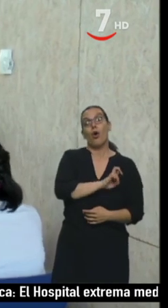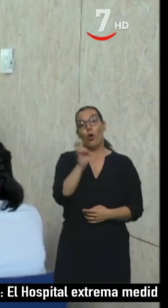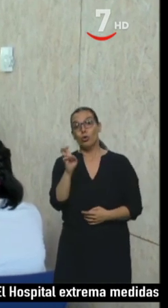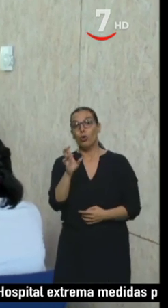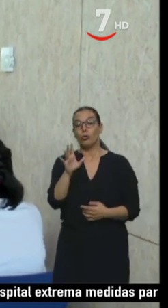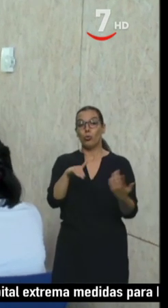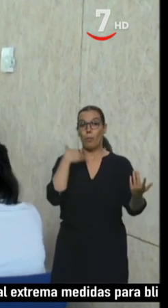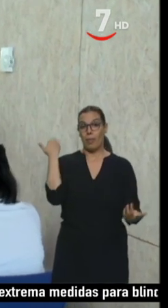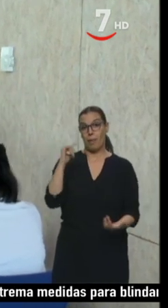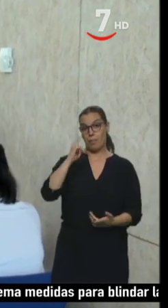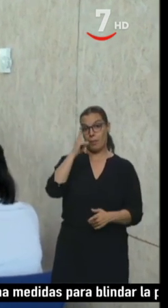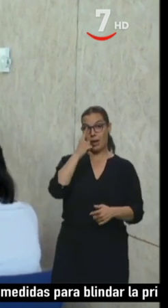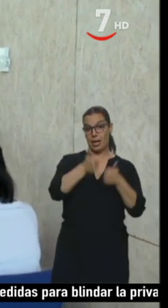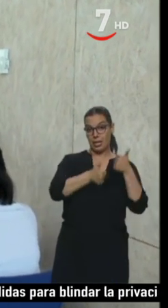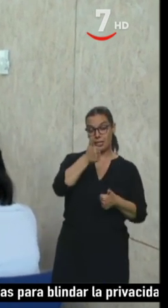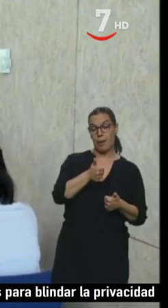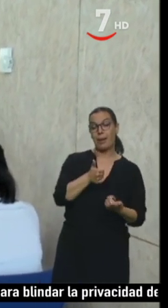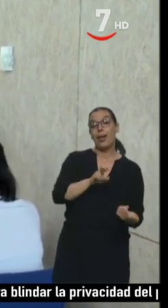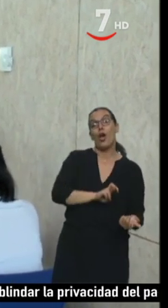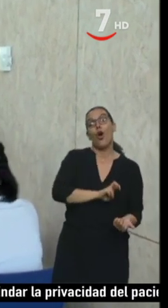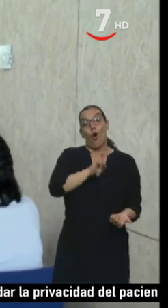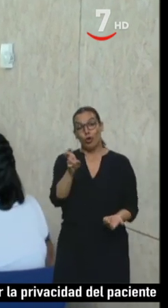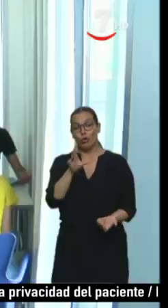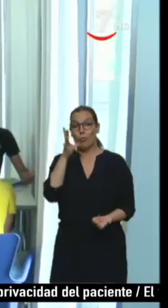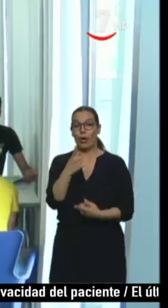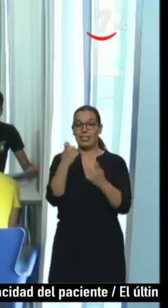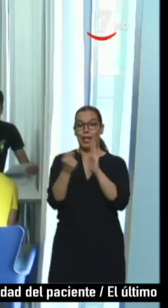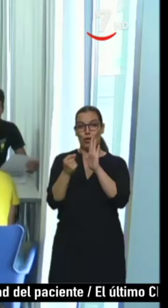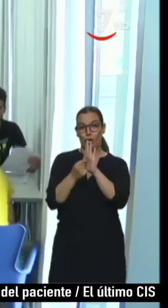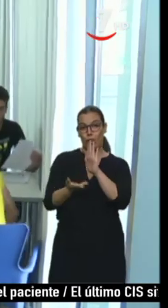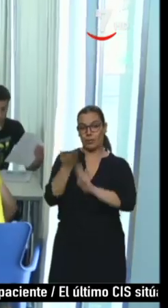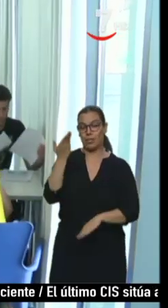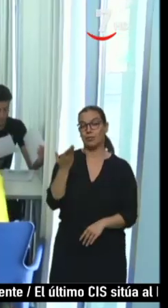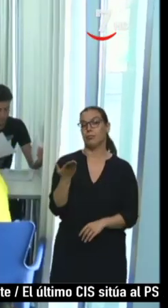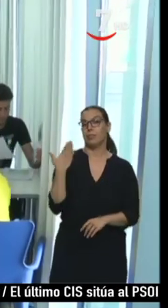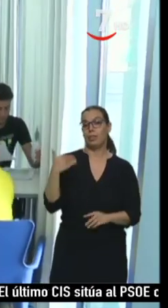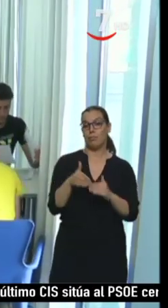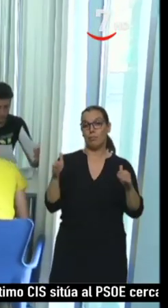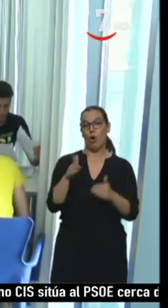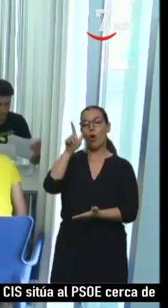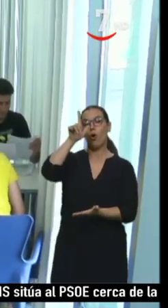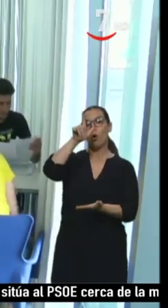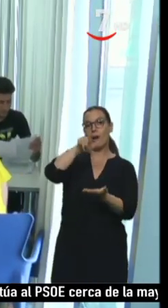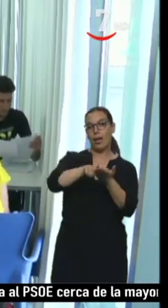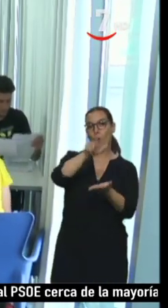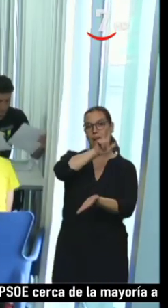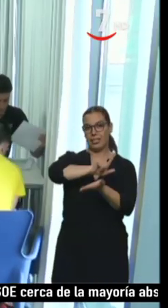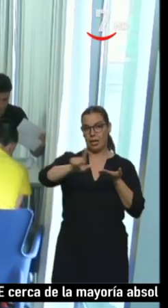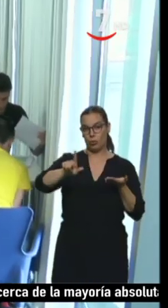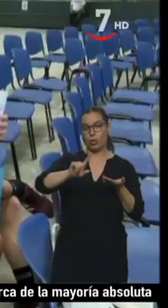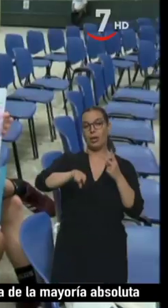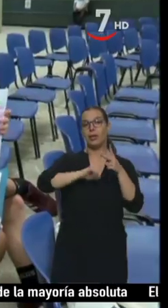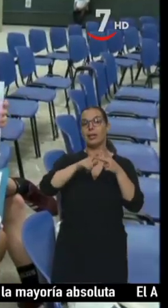porque necesitan más nota de la obtenida en primera convocatoria. Lengua y literatura ha sido la primera prueba a la que le han